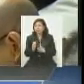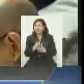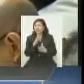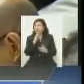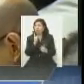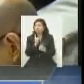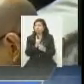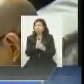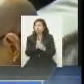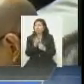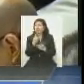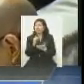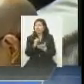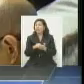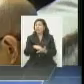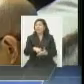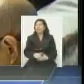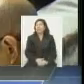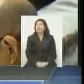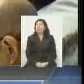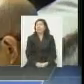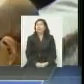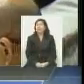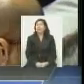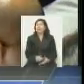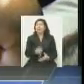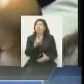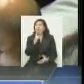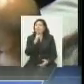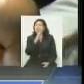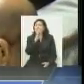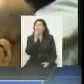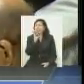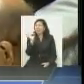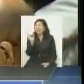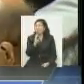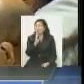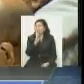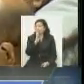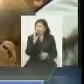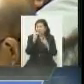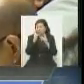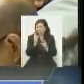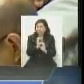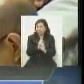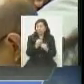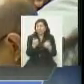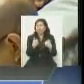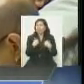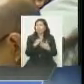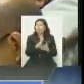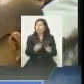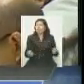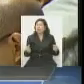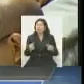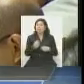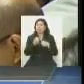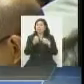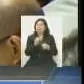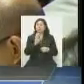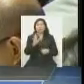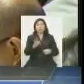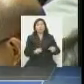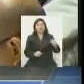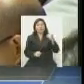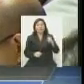dialogan, al margen de la población trabajadora, hombres y mujeres, sin dialogar, sin respetar, sin tener en cuenta, todo lo contrario, violando